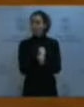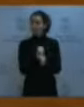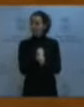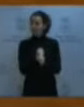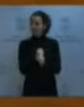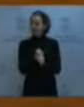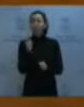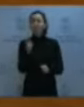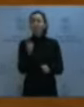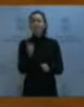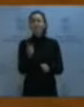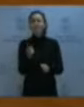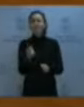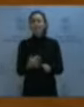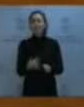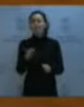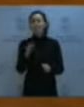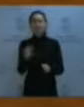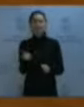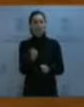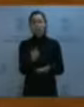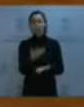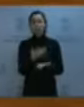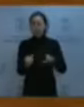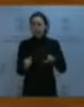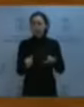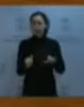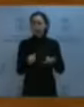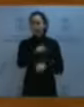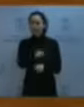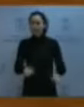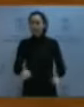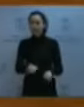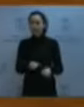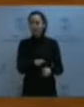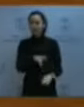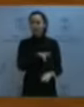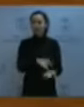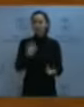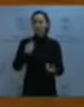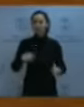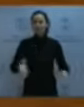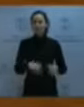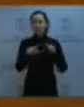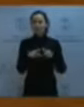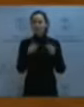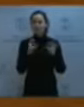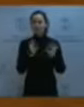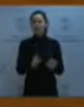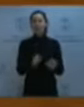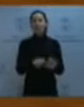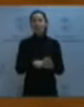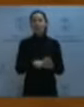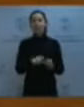sea solo sumar, sino compensar a las personas que están dentro del salario social con puestos de trabajo que les